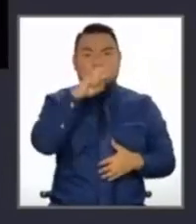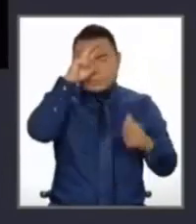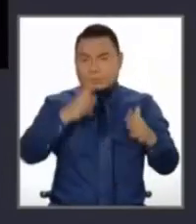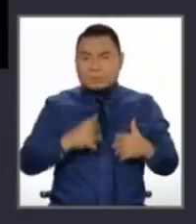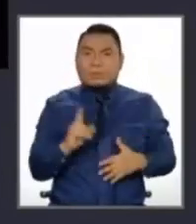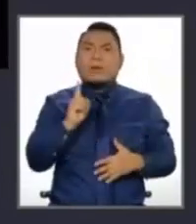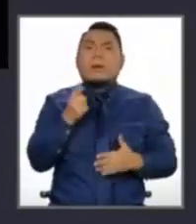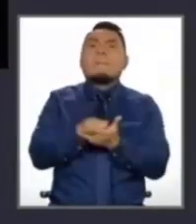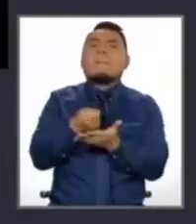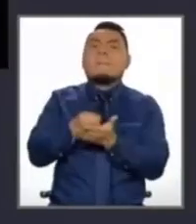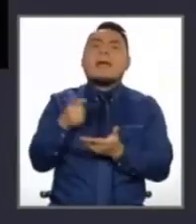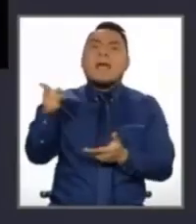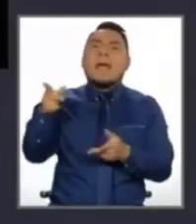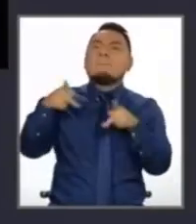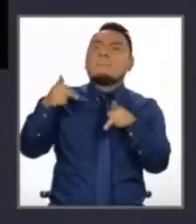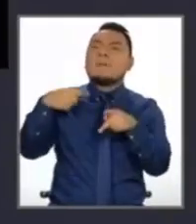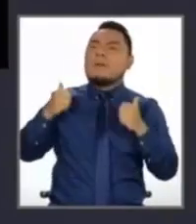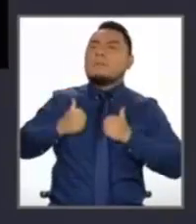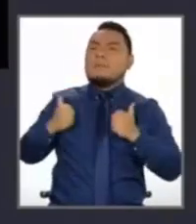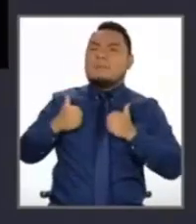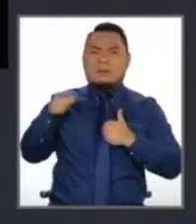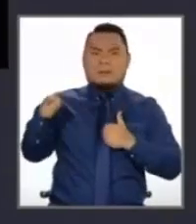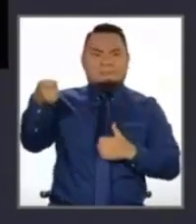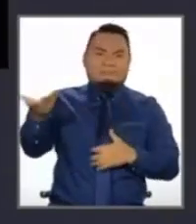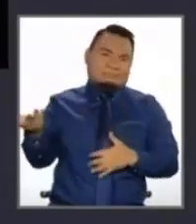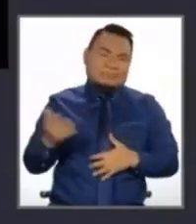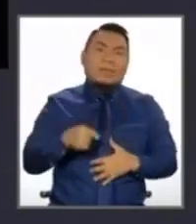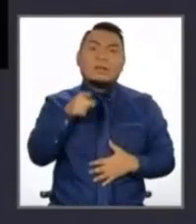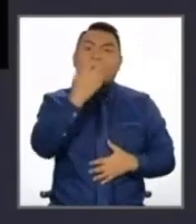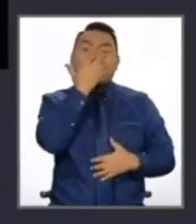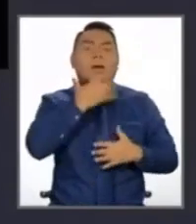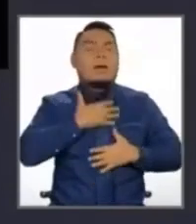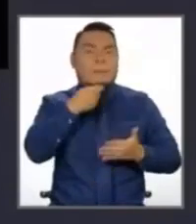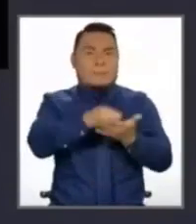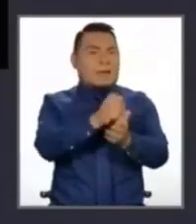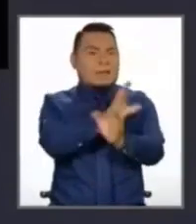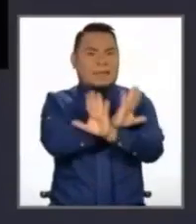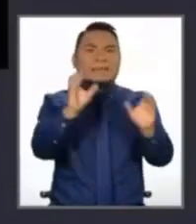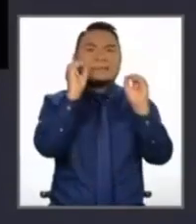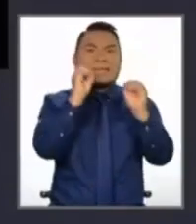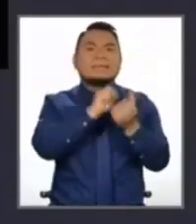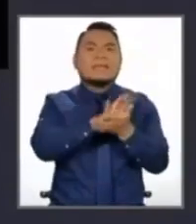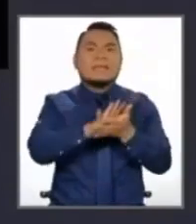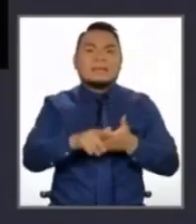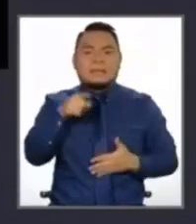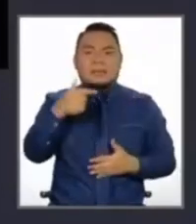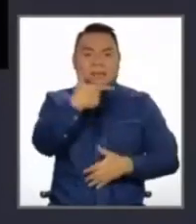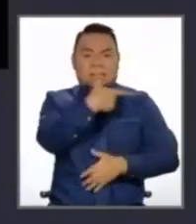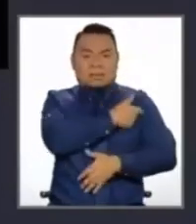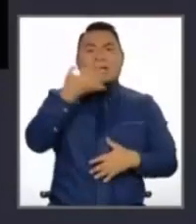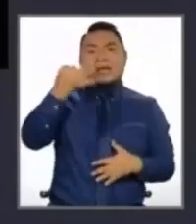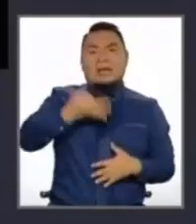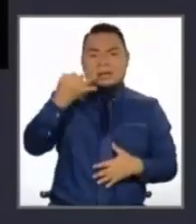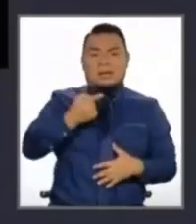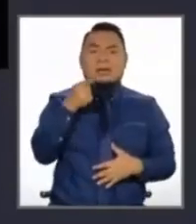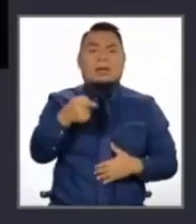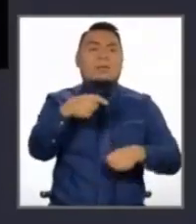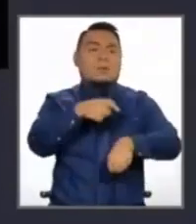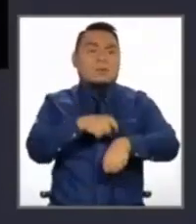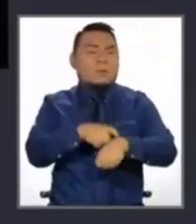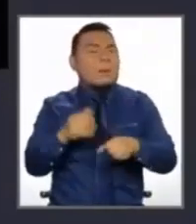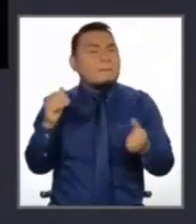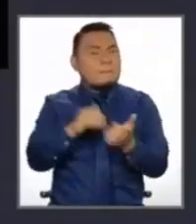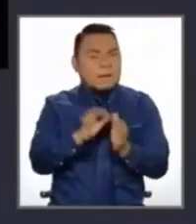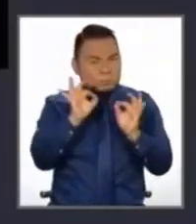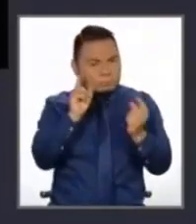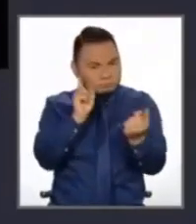peruanos, no para pagar licencias. El oxígeno nunca más te costará y las vacunas llegarán con eficiencia y calidad en el momento